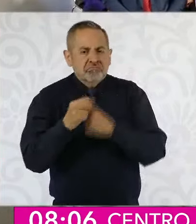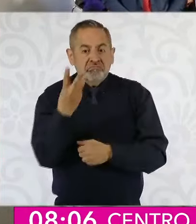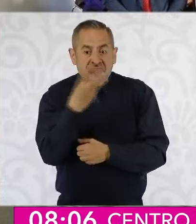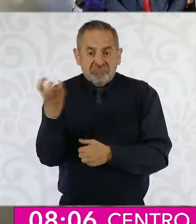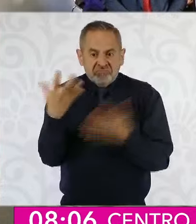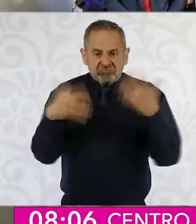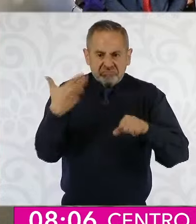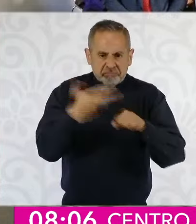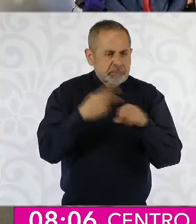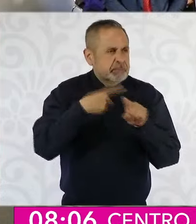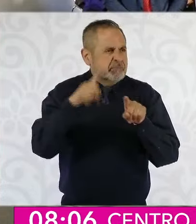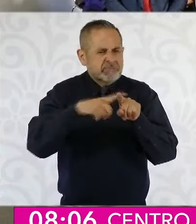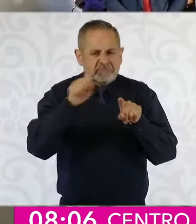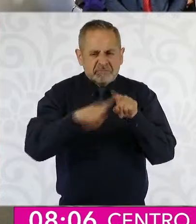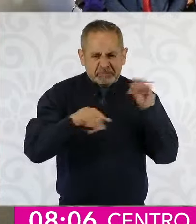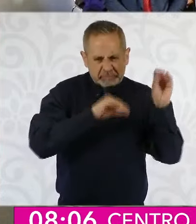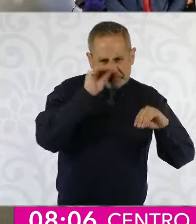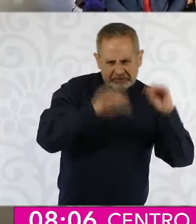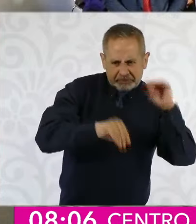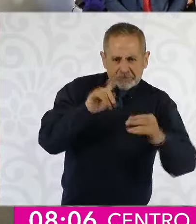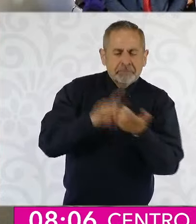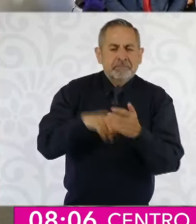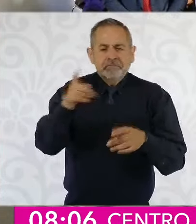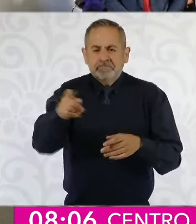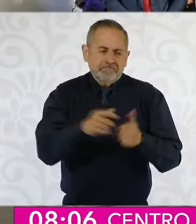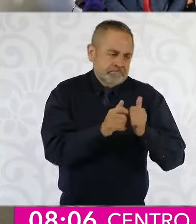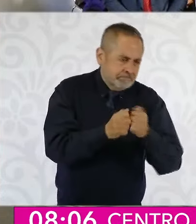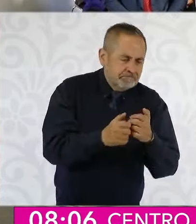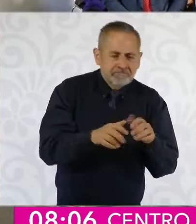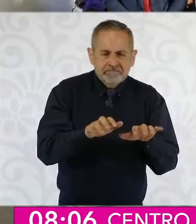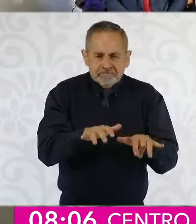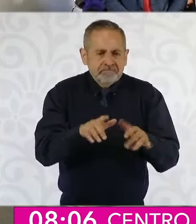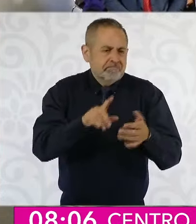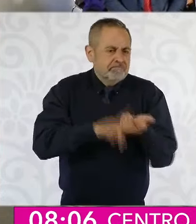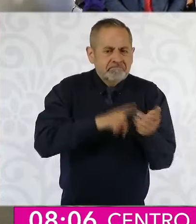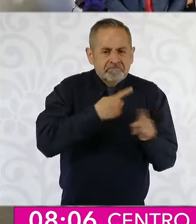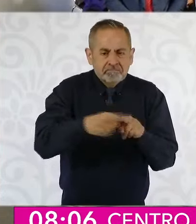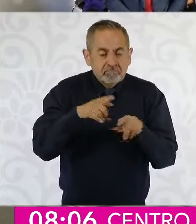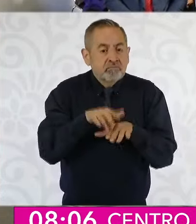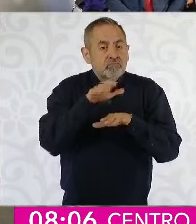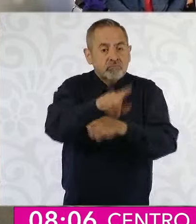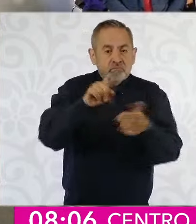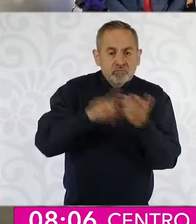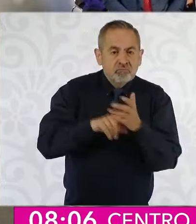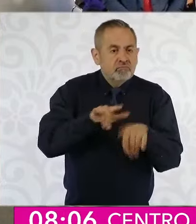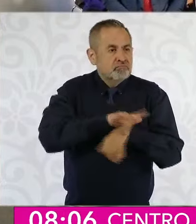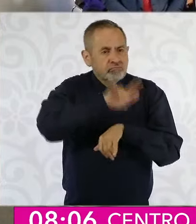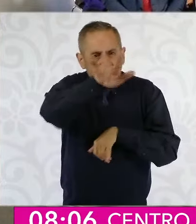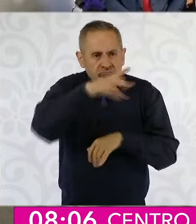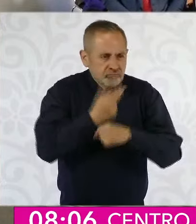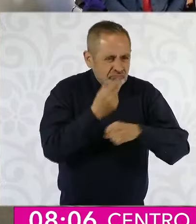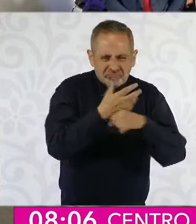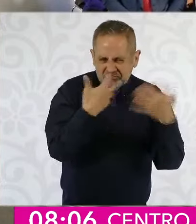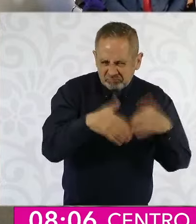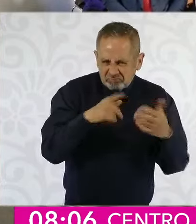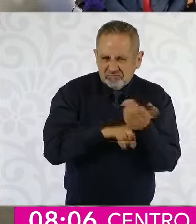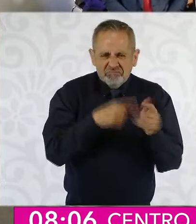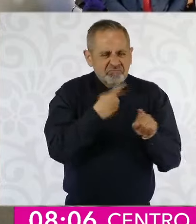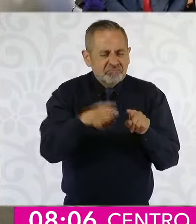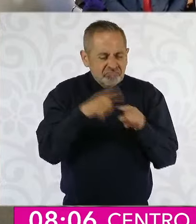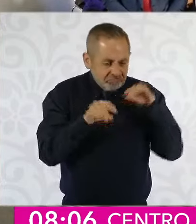sectores tan distintos como electrónicos, semiconductores, aeroespacial, dispositivos